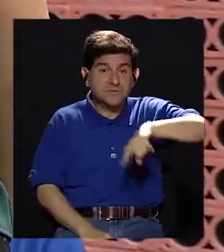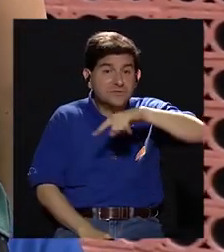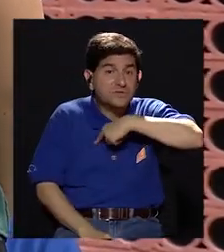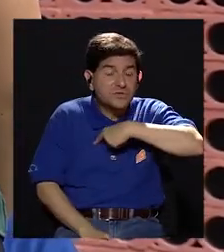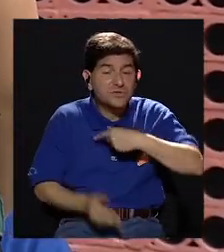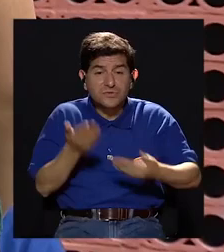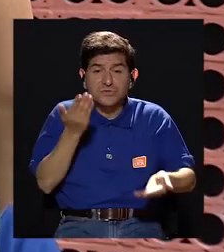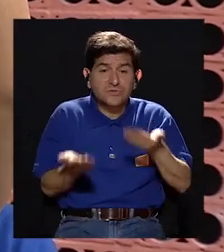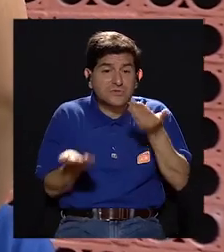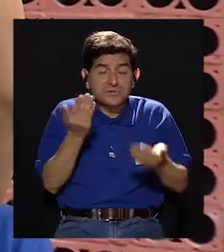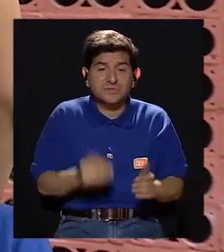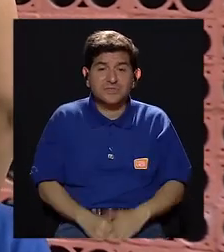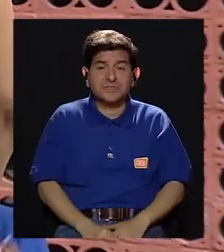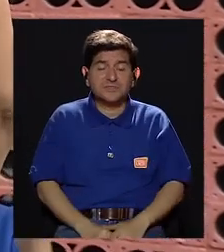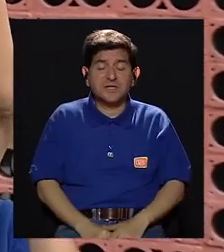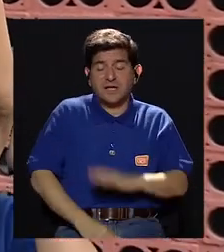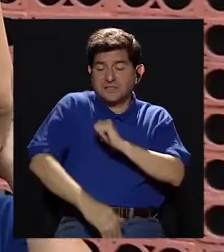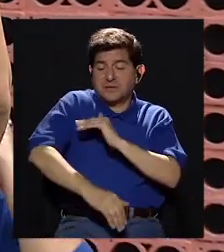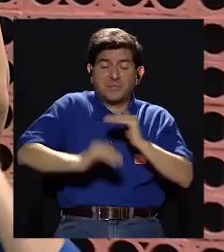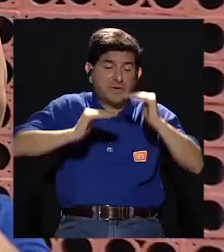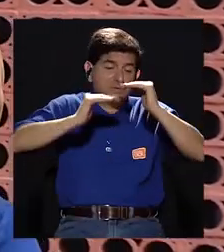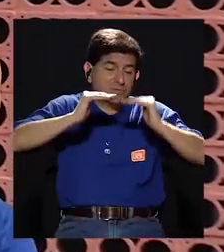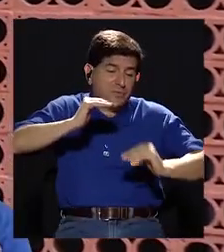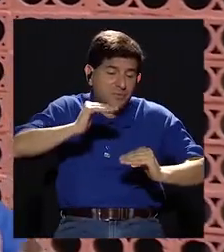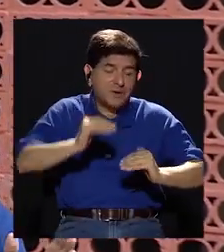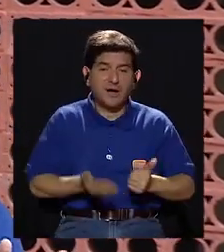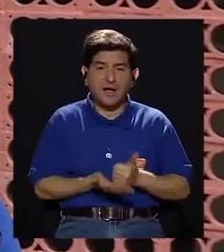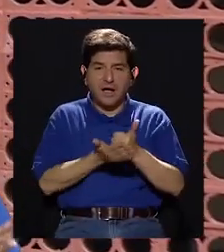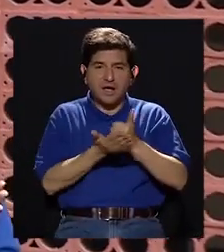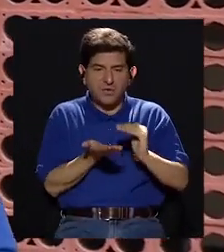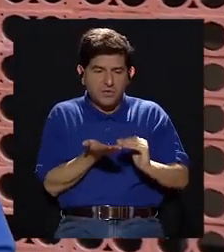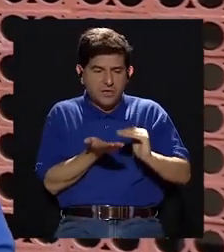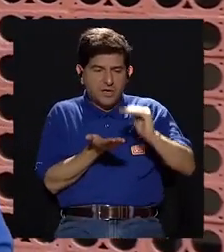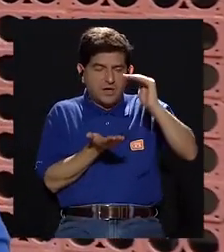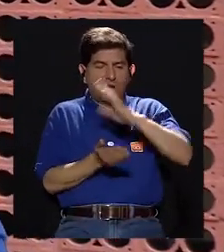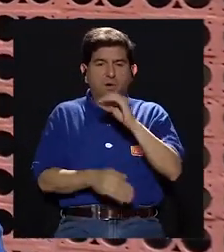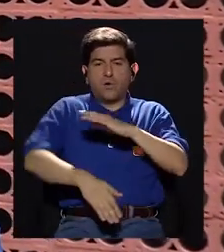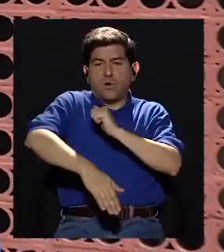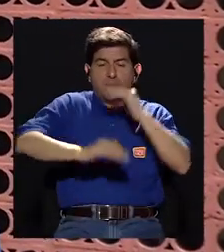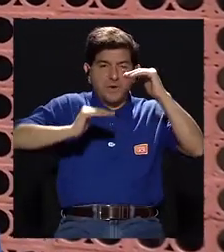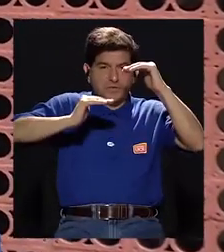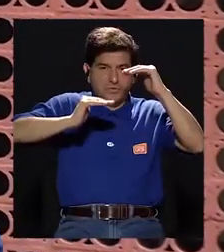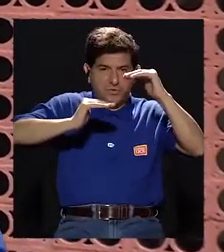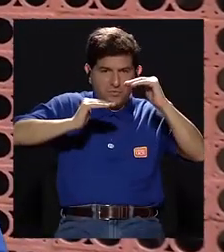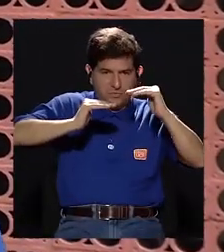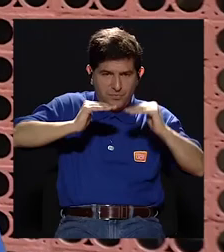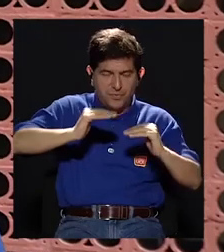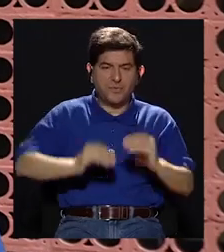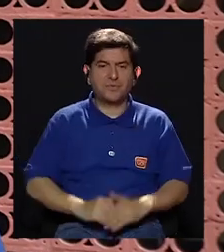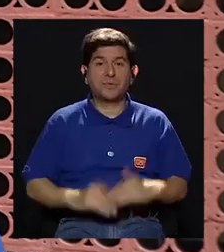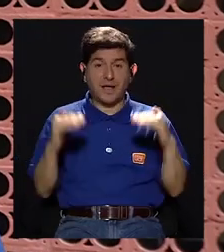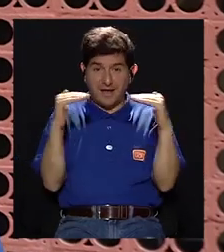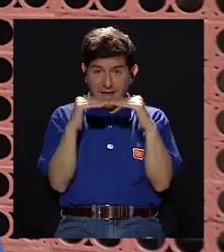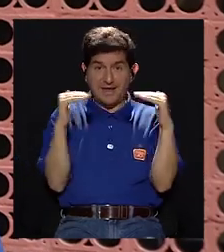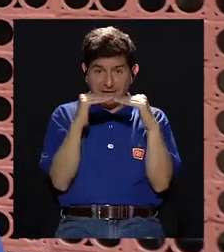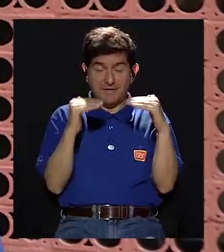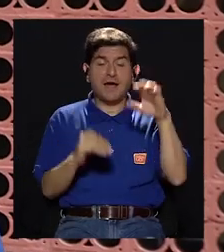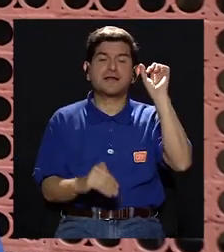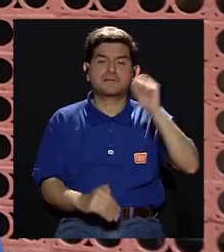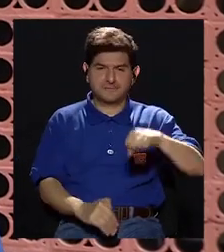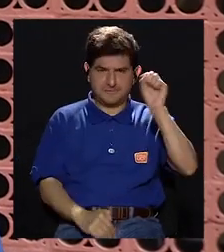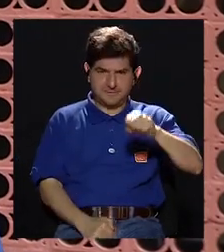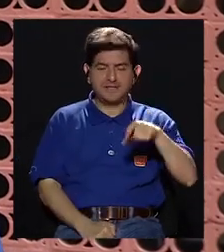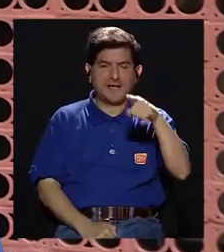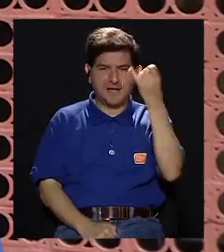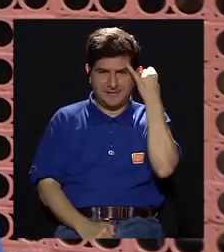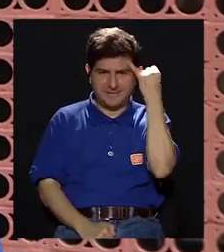como un poco, por ejemplo, con la presión baja, nos van a ayudar a subir un poquito. Si estamos con la presión alta, nos va a ayudar a bajar. Sí, equilibrar.